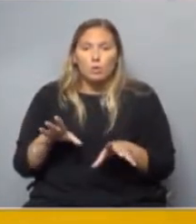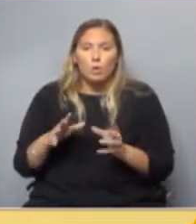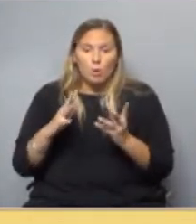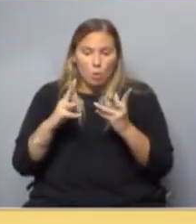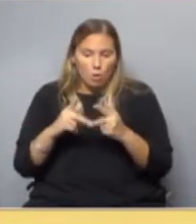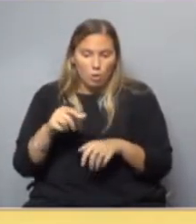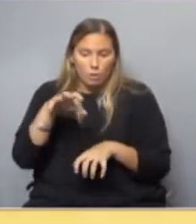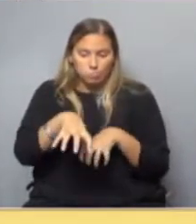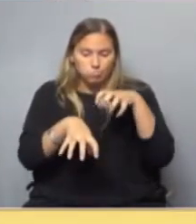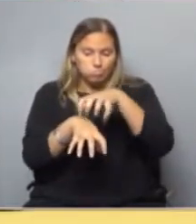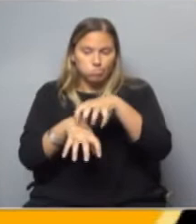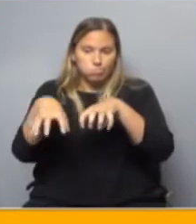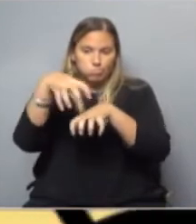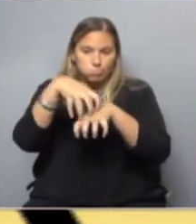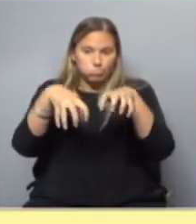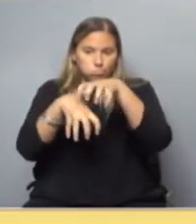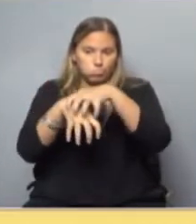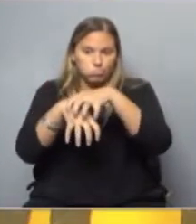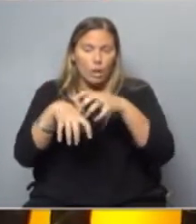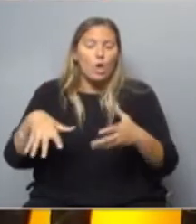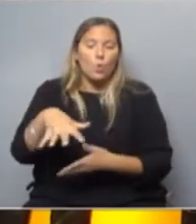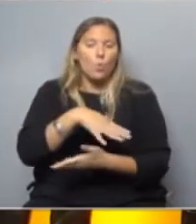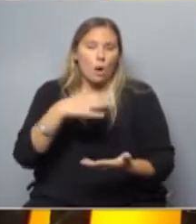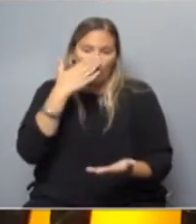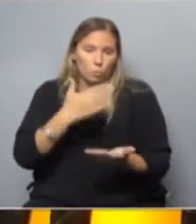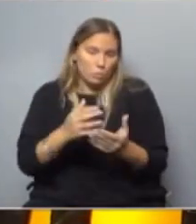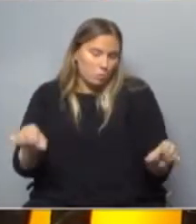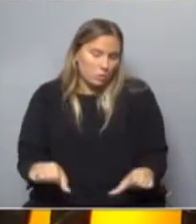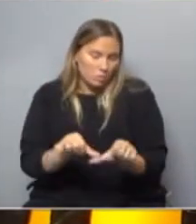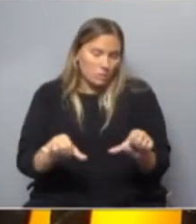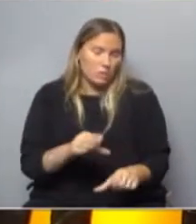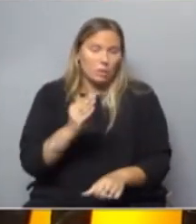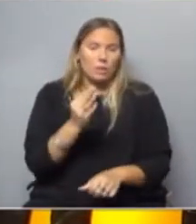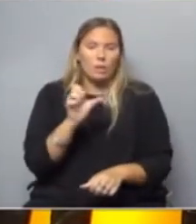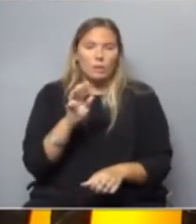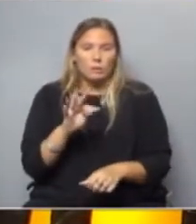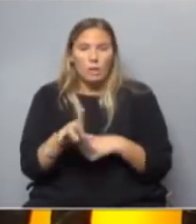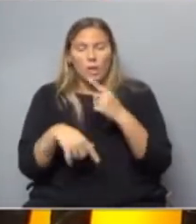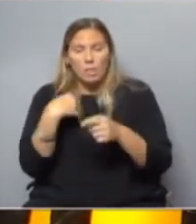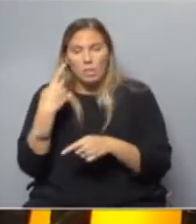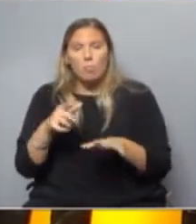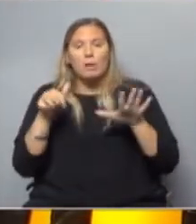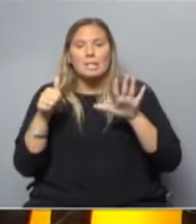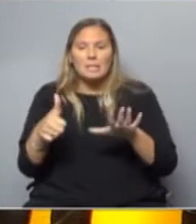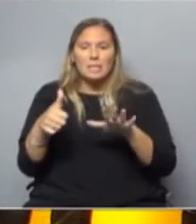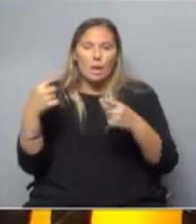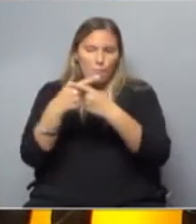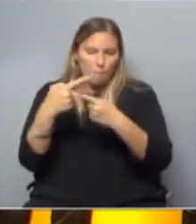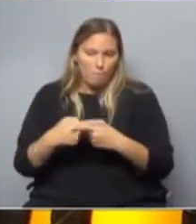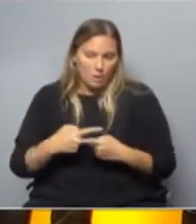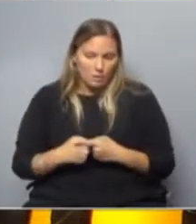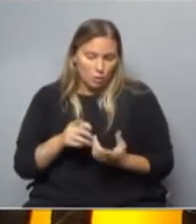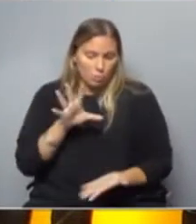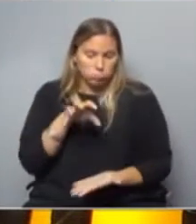ese Lego gigante en el lugar final, en Qatar. Y la idea es que después de los 6 partidos que va a ser